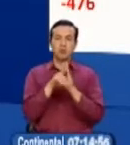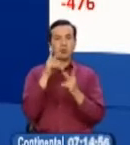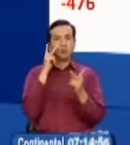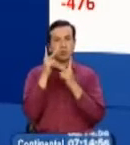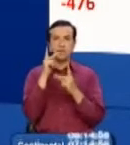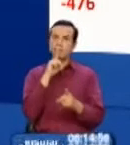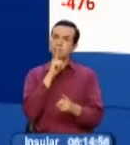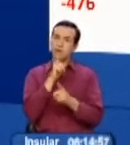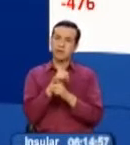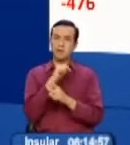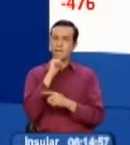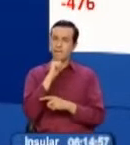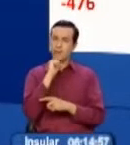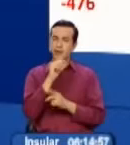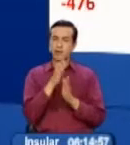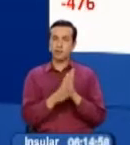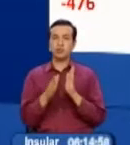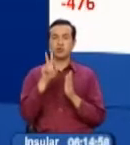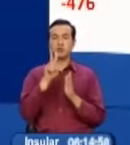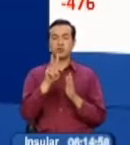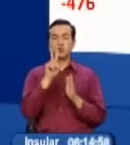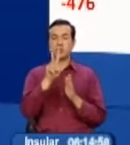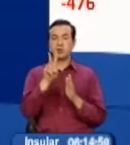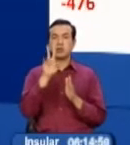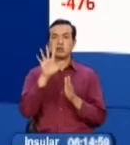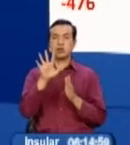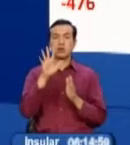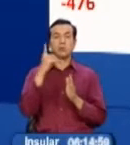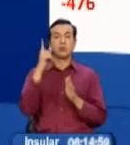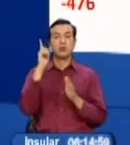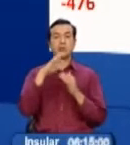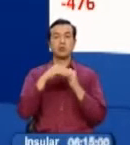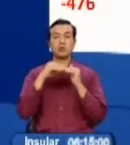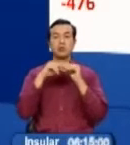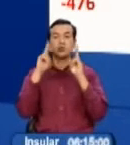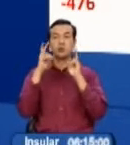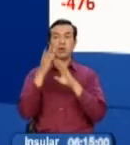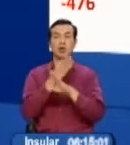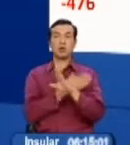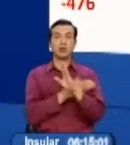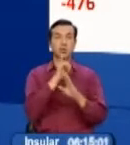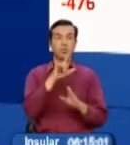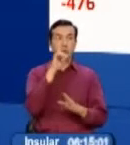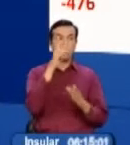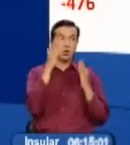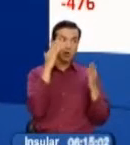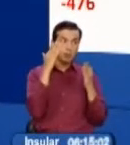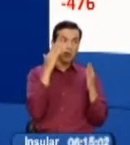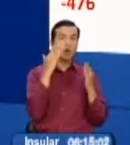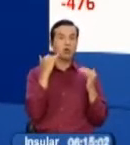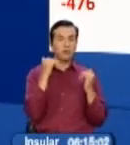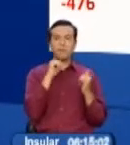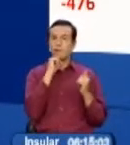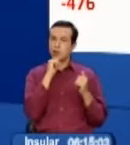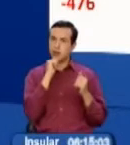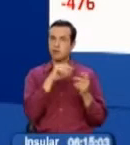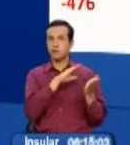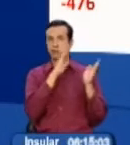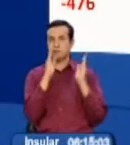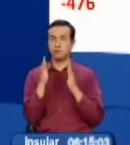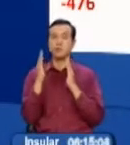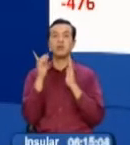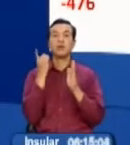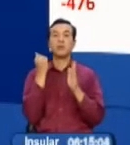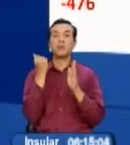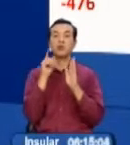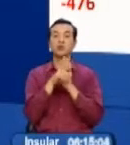una situación deficitaria de 225 millones con respecto a lo que existía en julio del año pasado. En depósitos